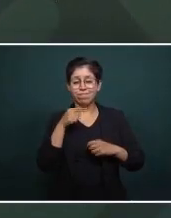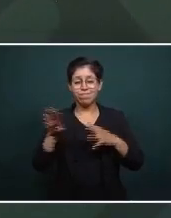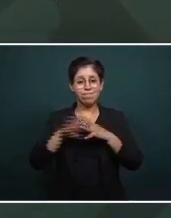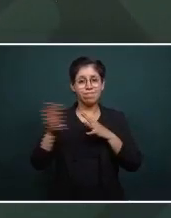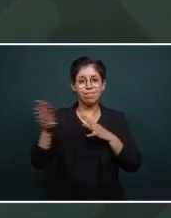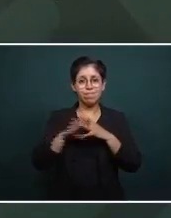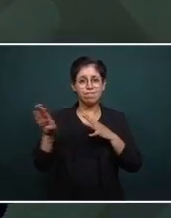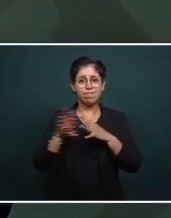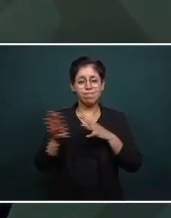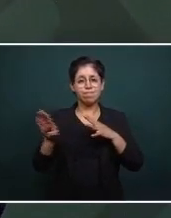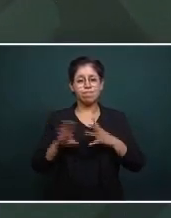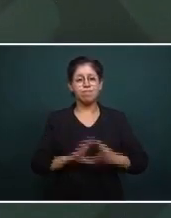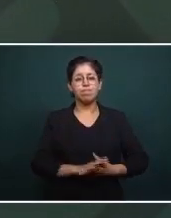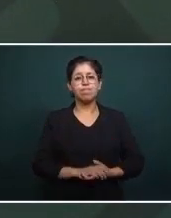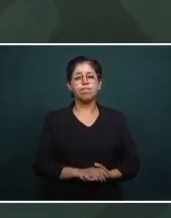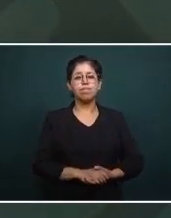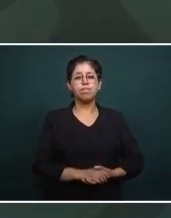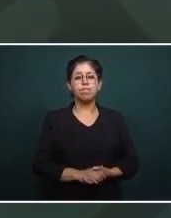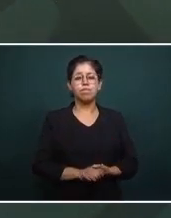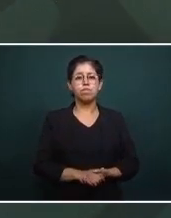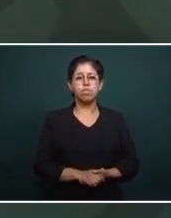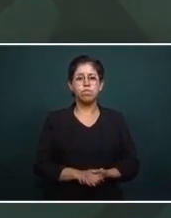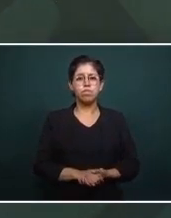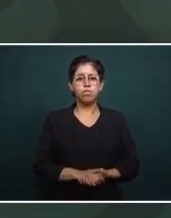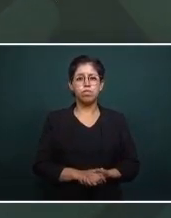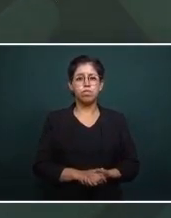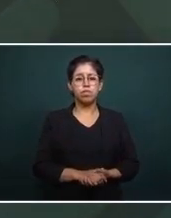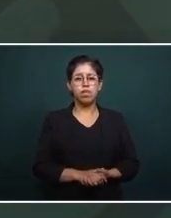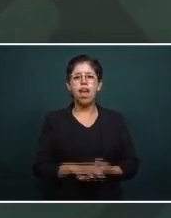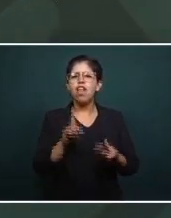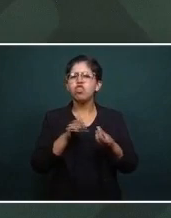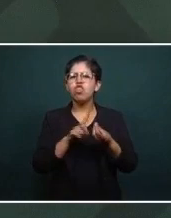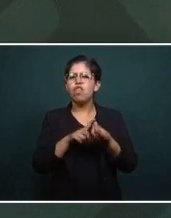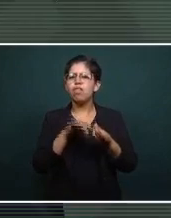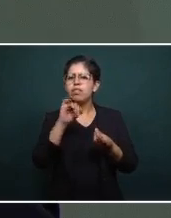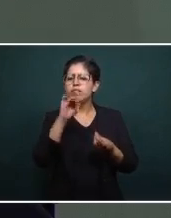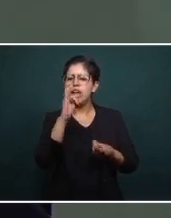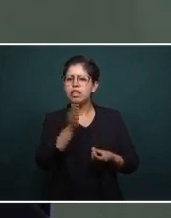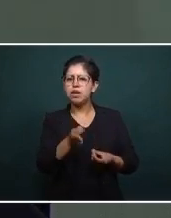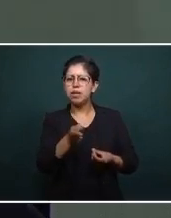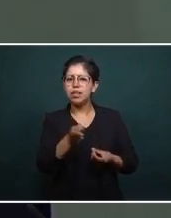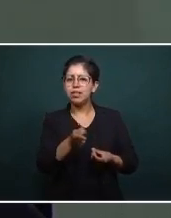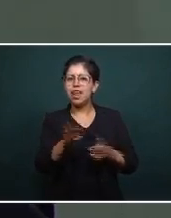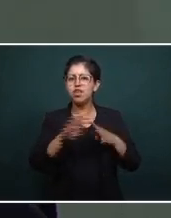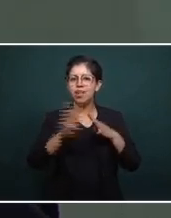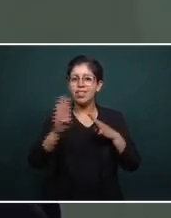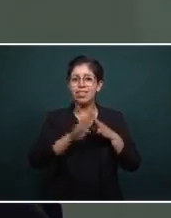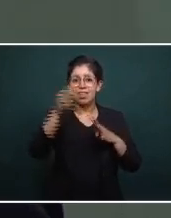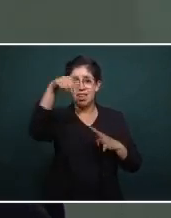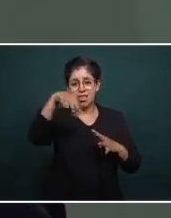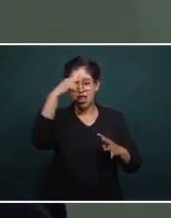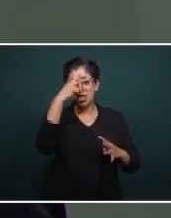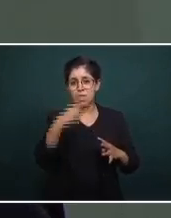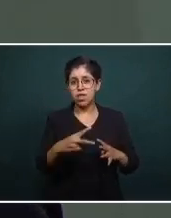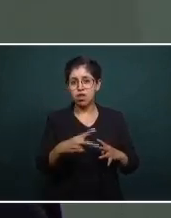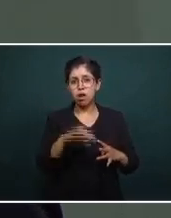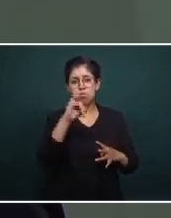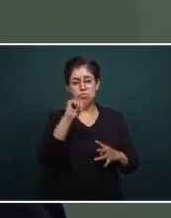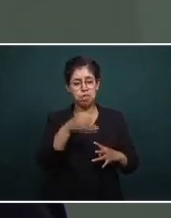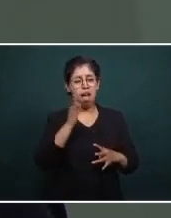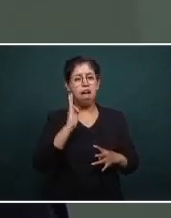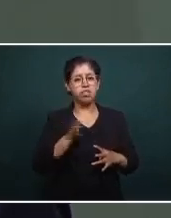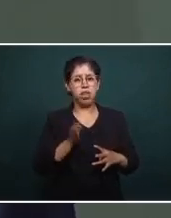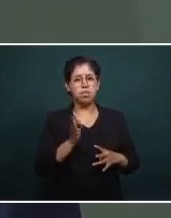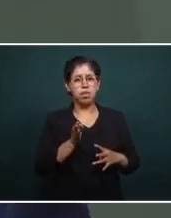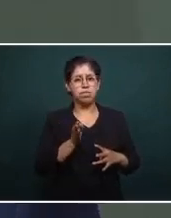rechazo a la migración, a los migrantes, es México. Es uno de los países